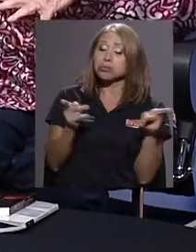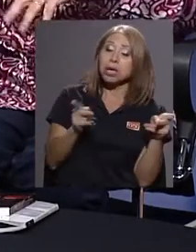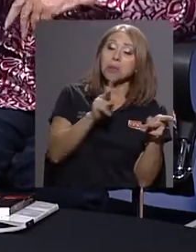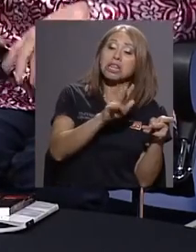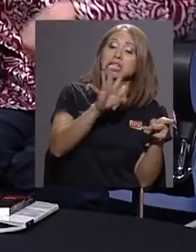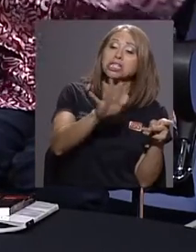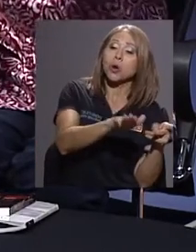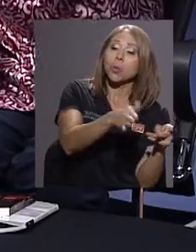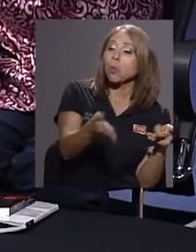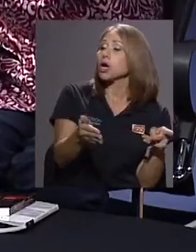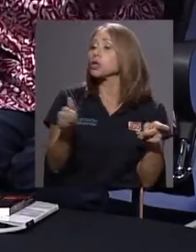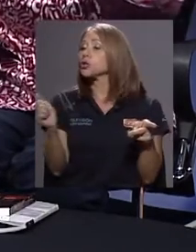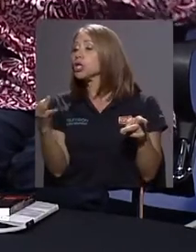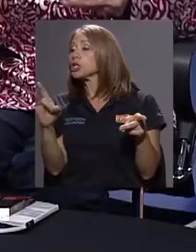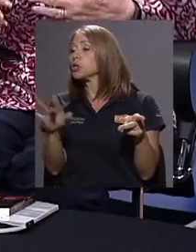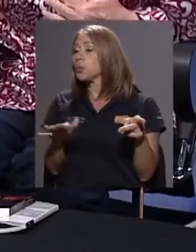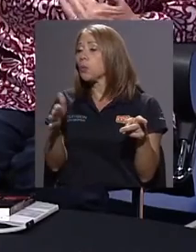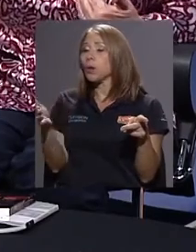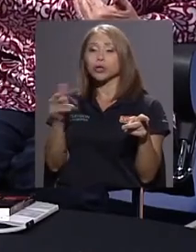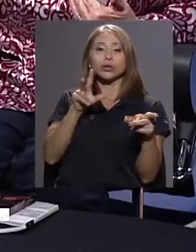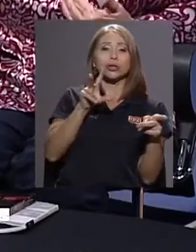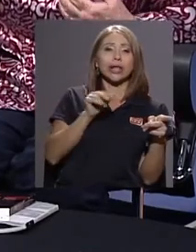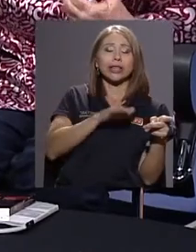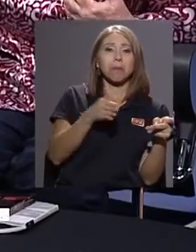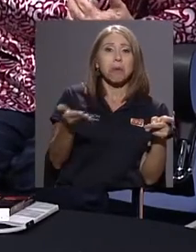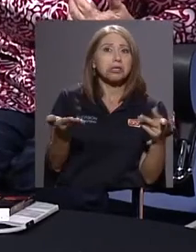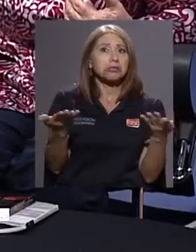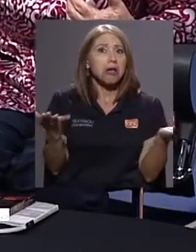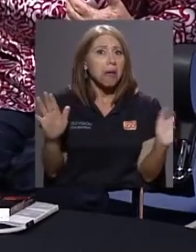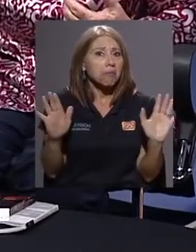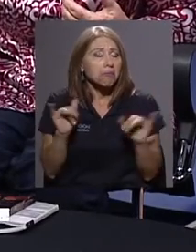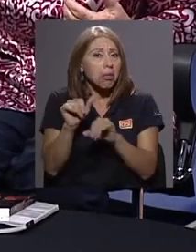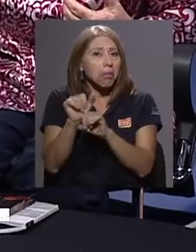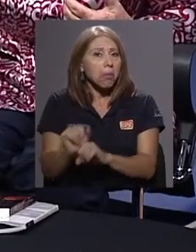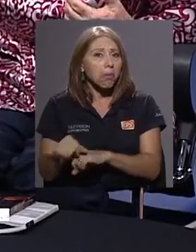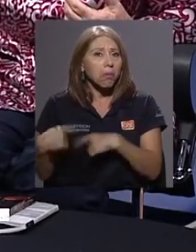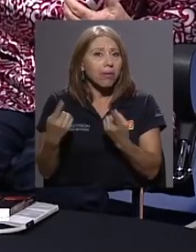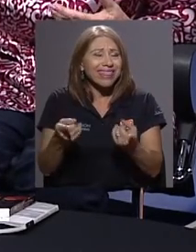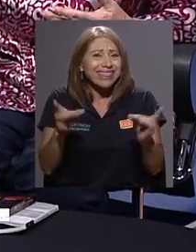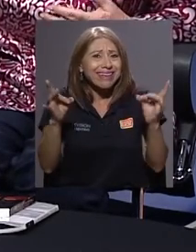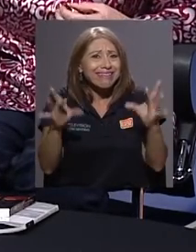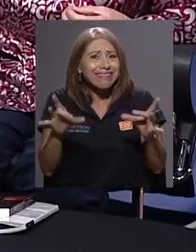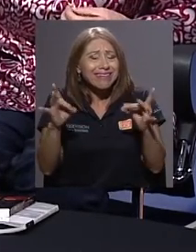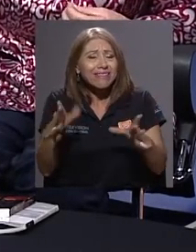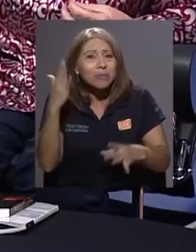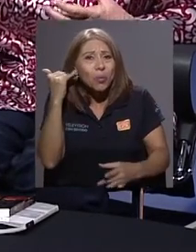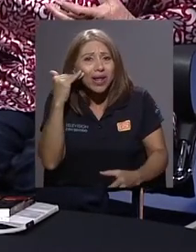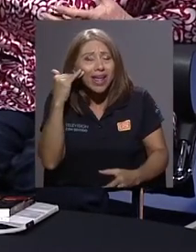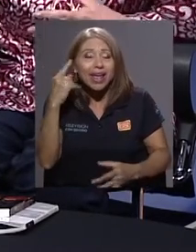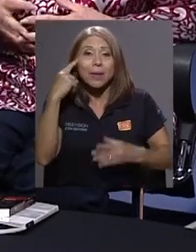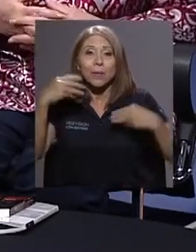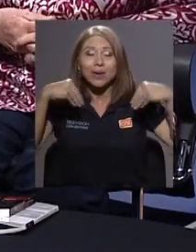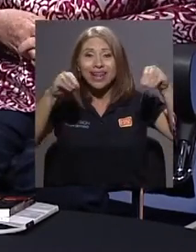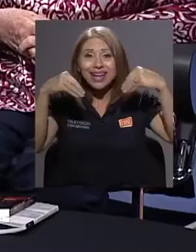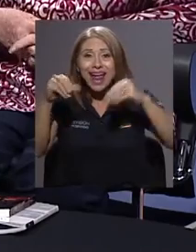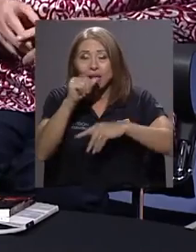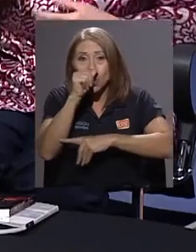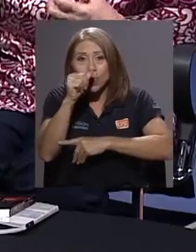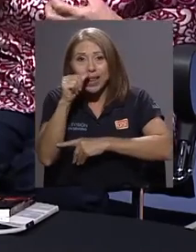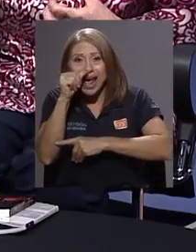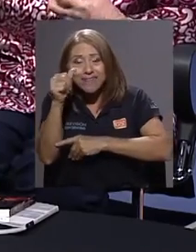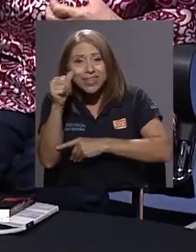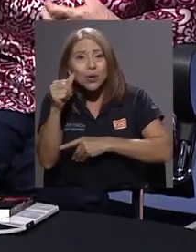30 a 18 x más allá o sea es una cosa terrible terrible porque porque el narcotráfico